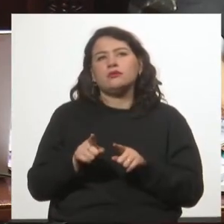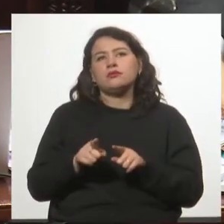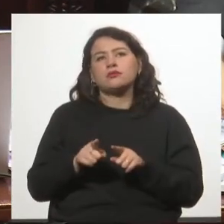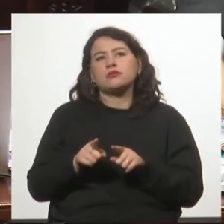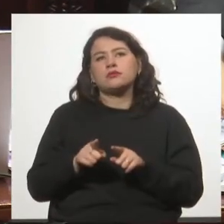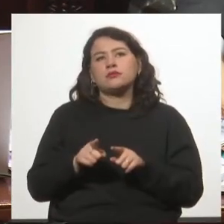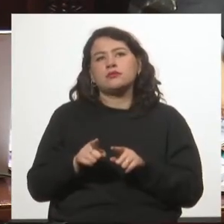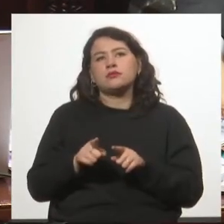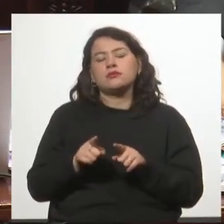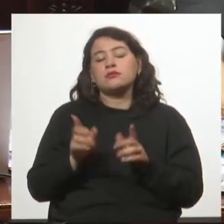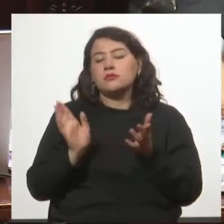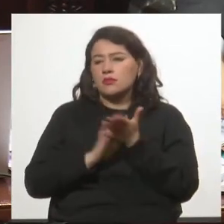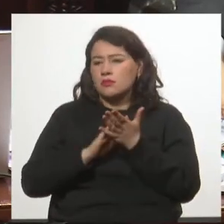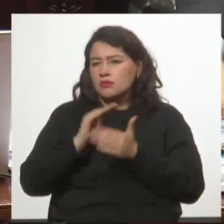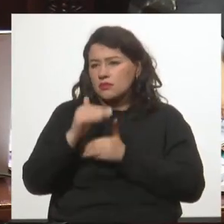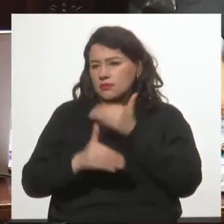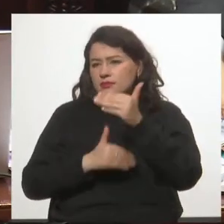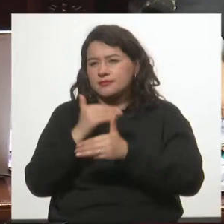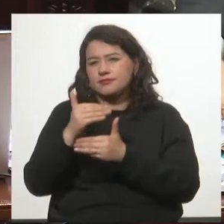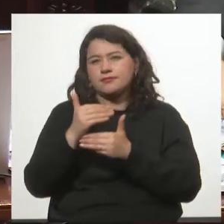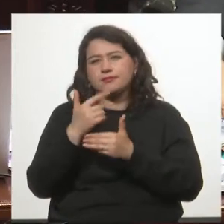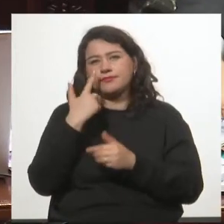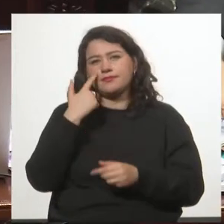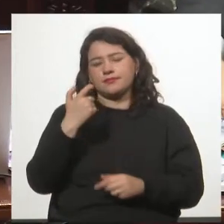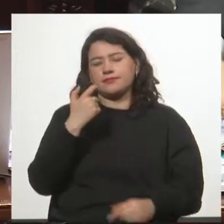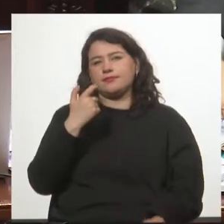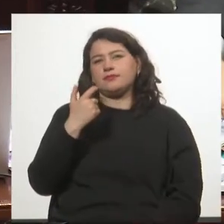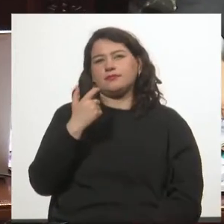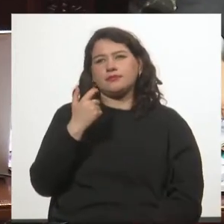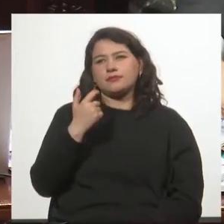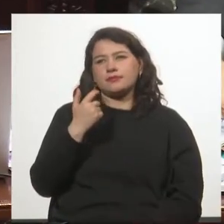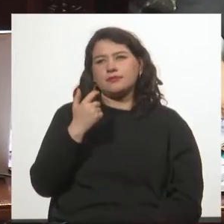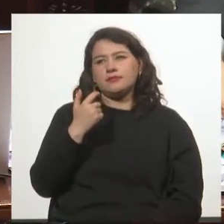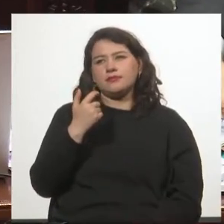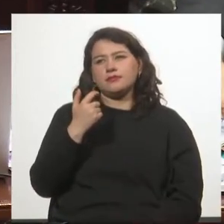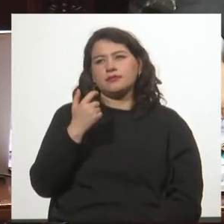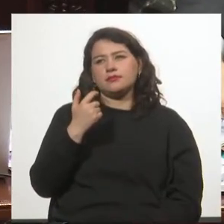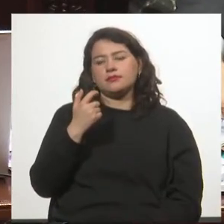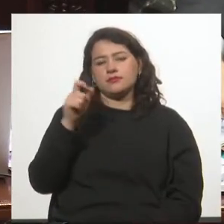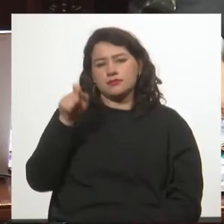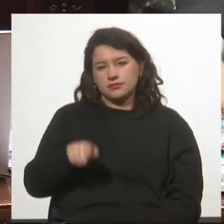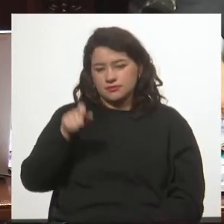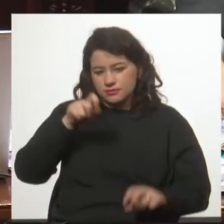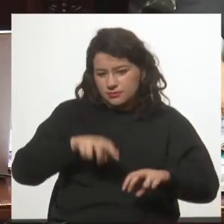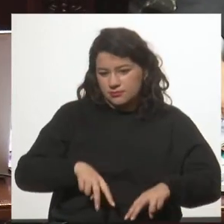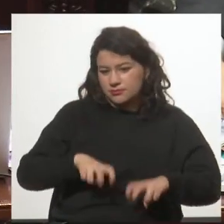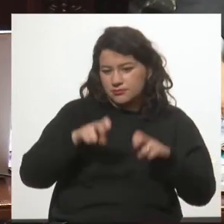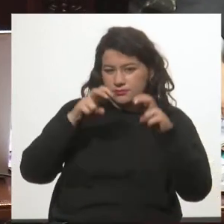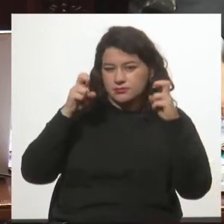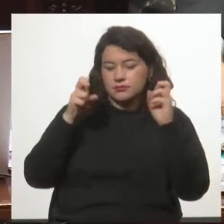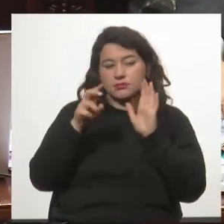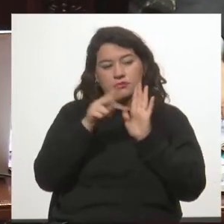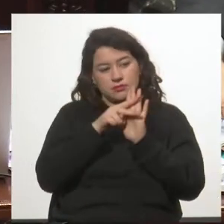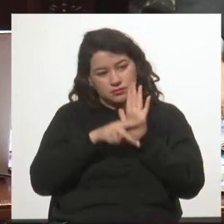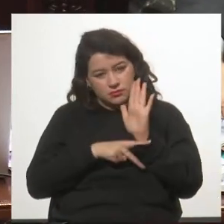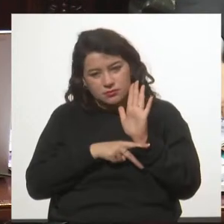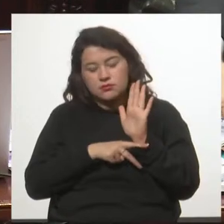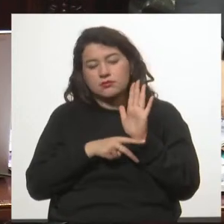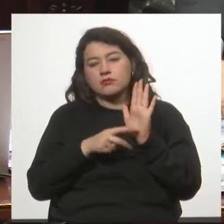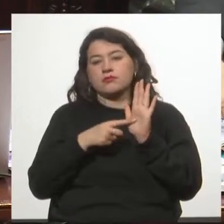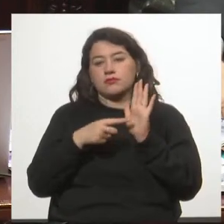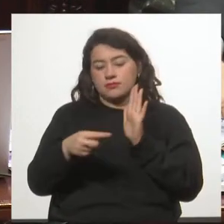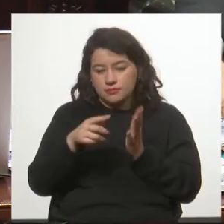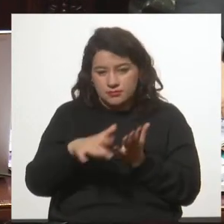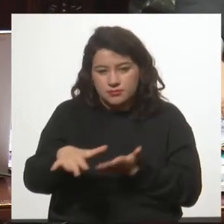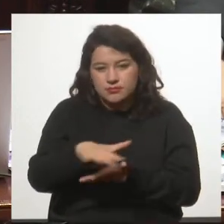sobre procedimientos que en apariencia revisten características que jurídicamente analizados al tenor de las normas relevadas para el caso